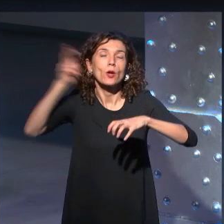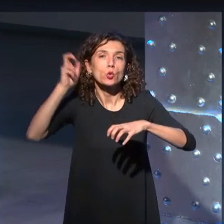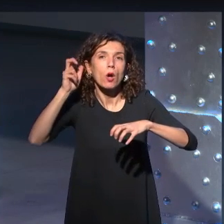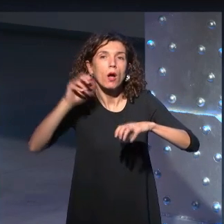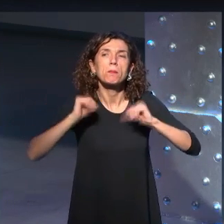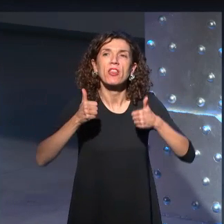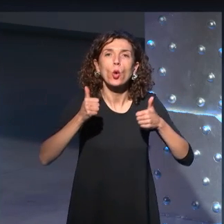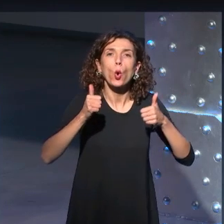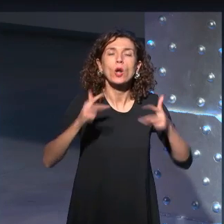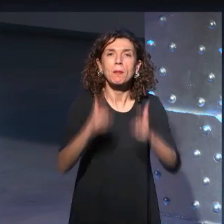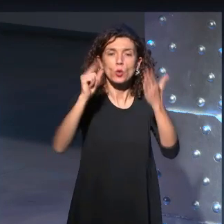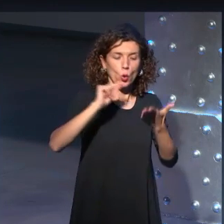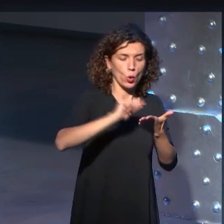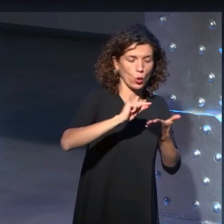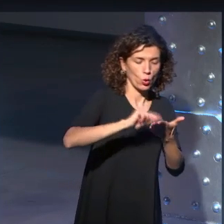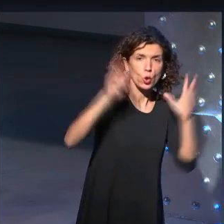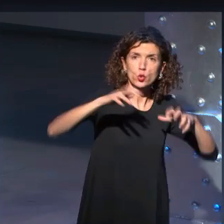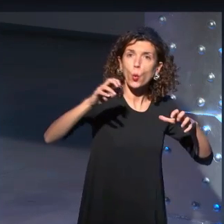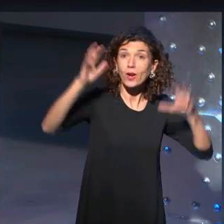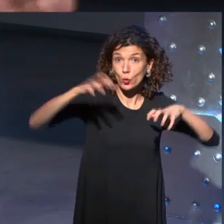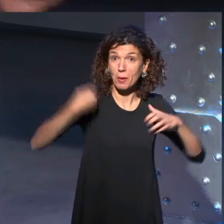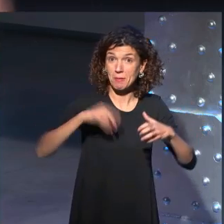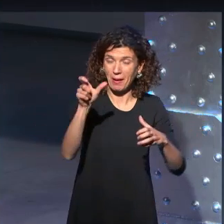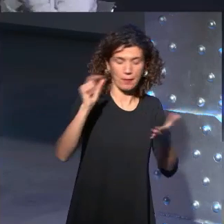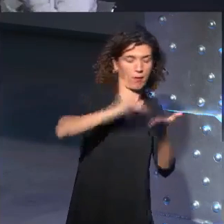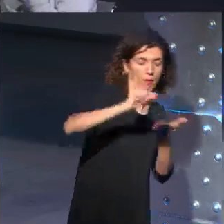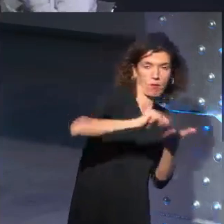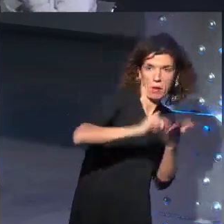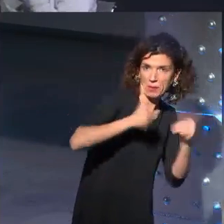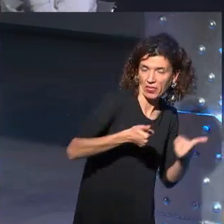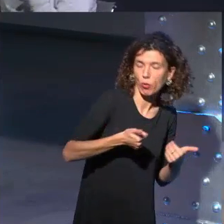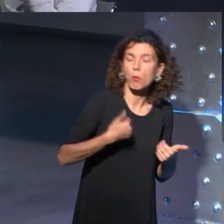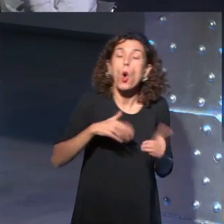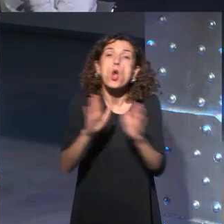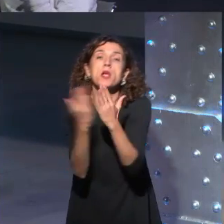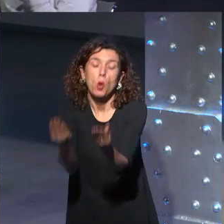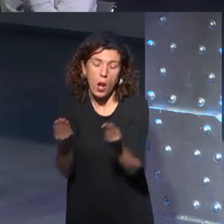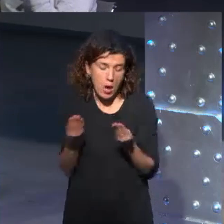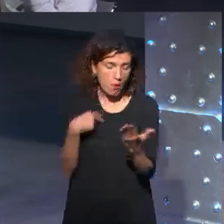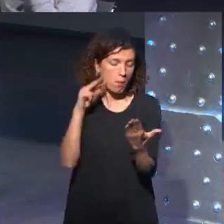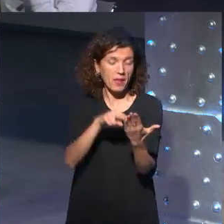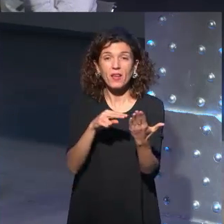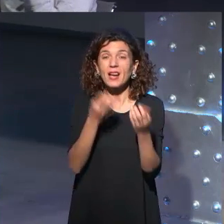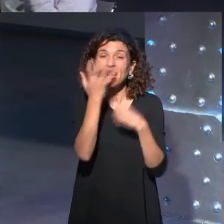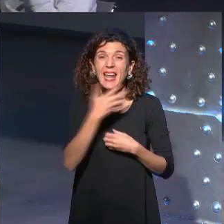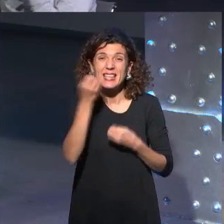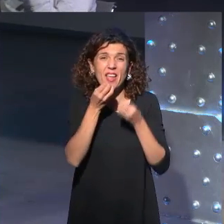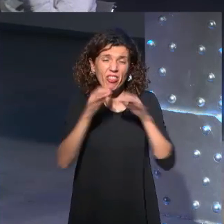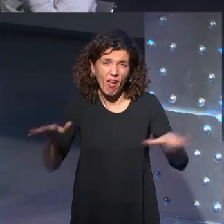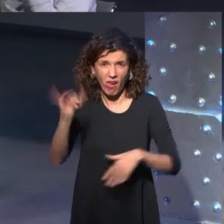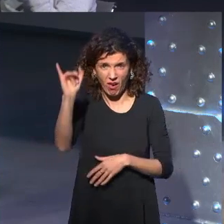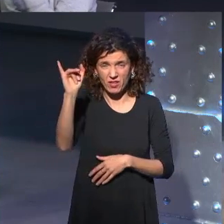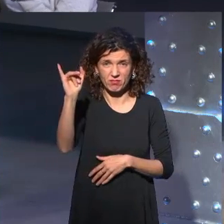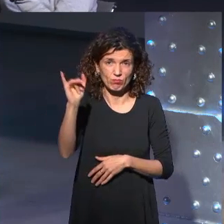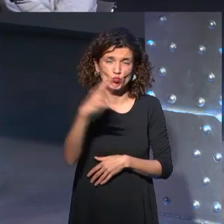un capítulo, y entonces tiene que llover. A veces saco un libro y leo, por ejemplo, hay una leyenda, porque hay muchas leyendas